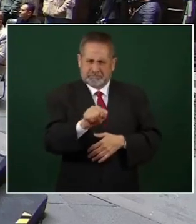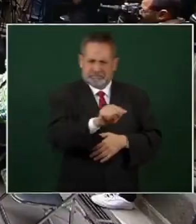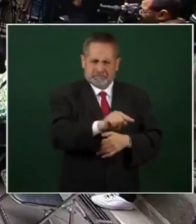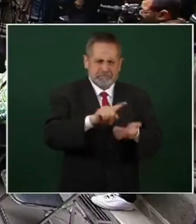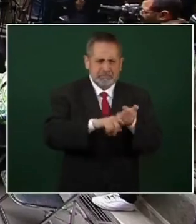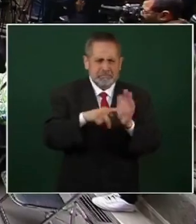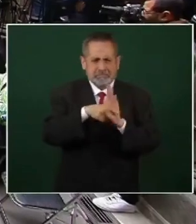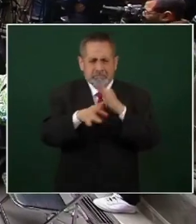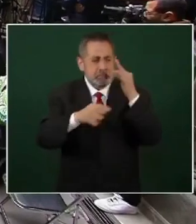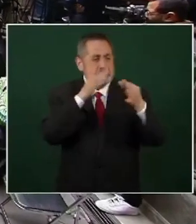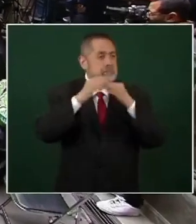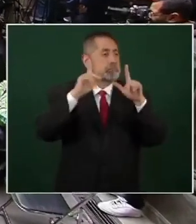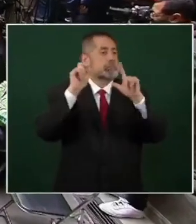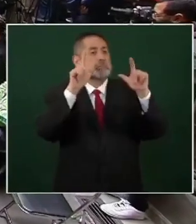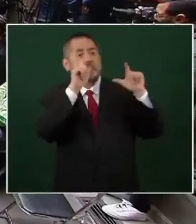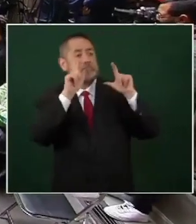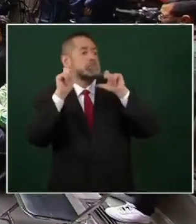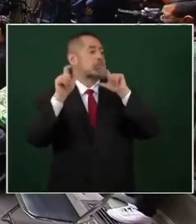lleno de medios.